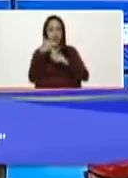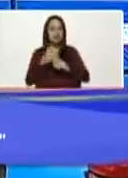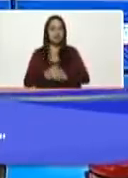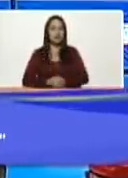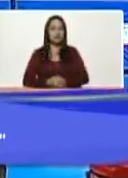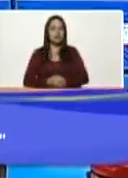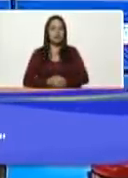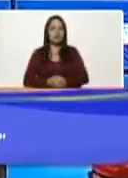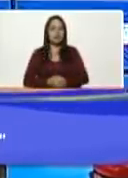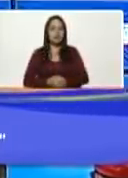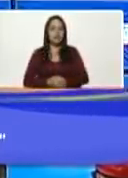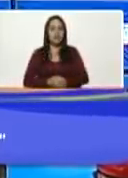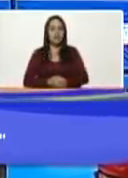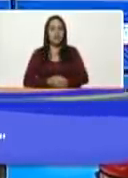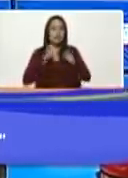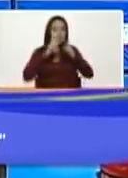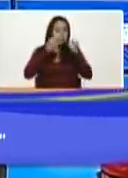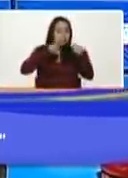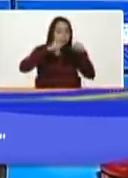en fisioterapia,